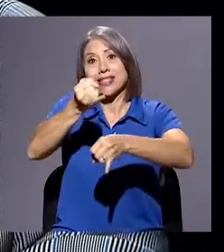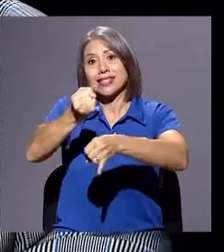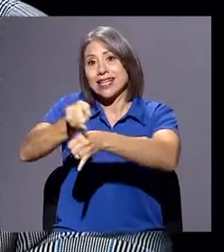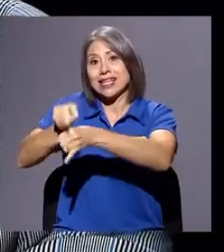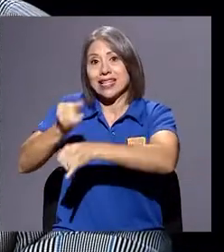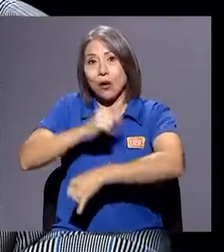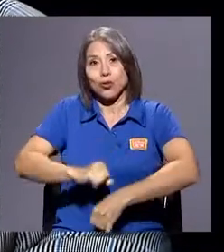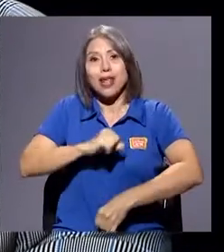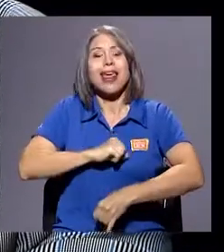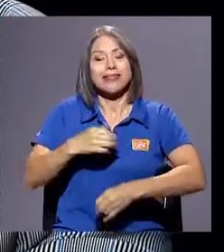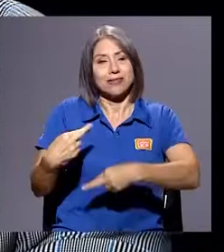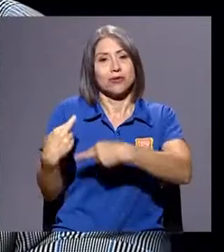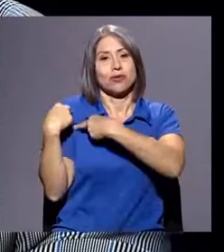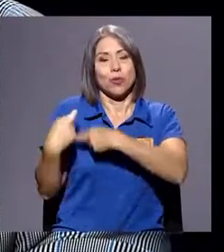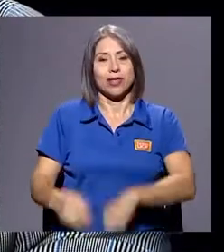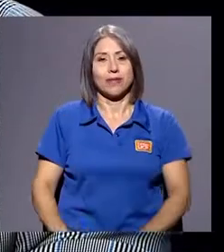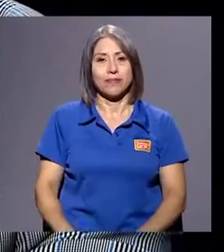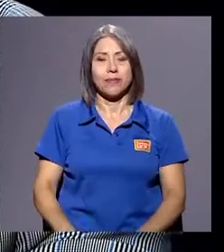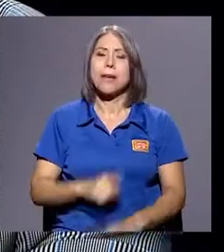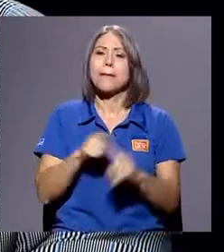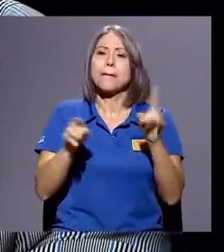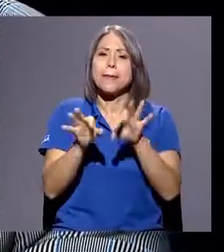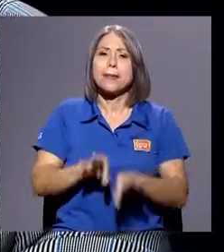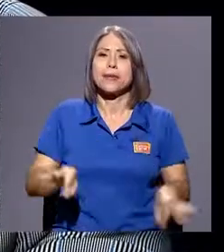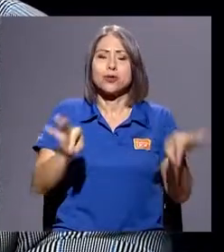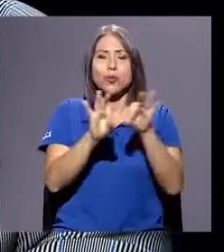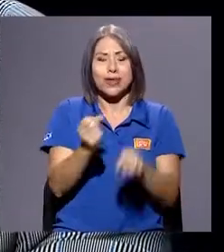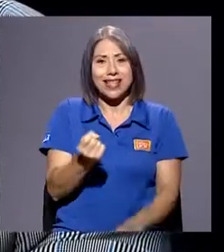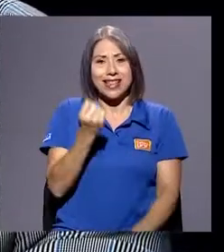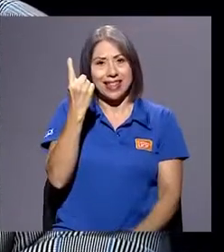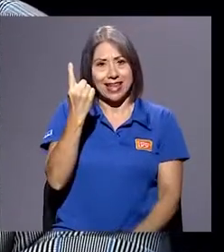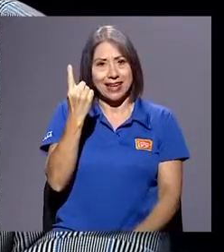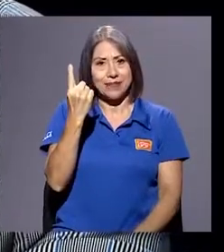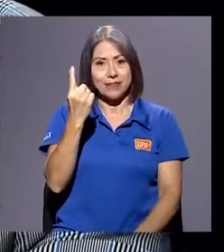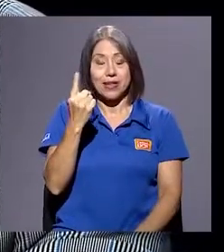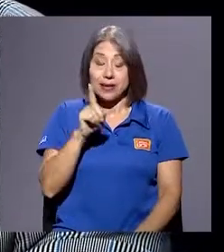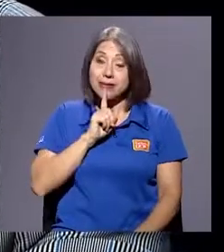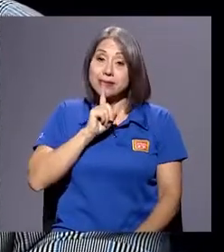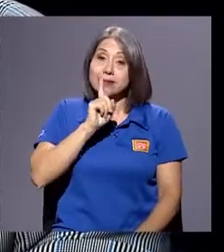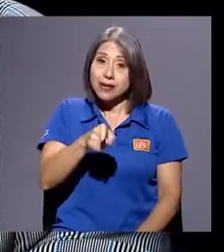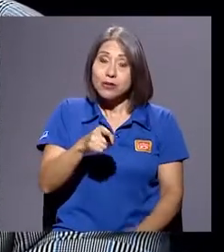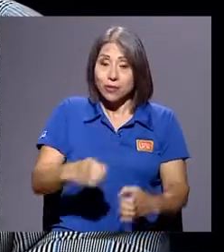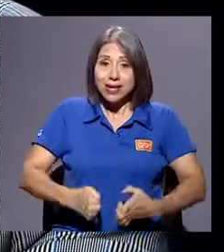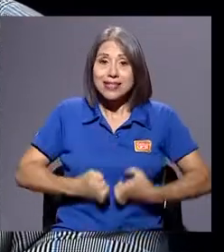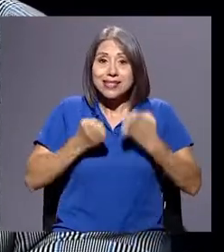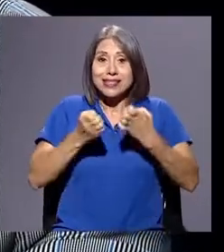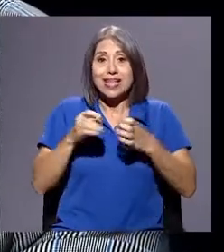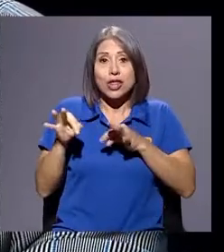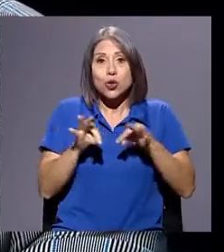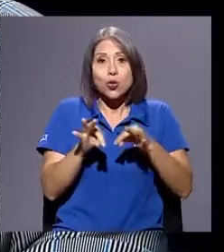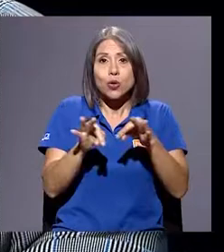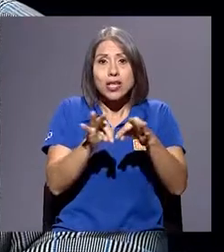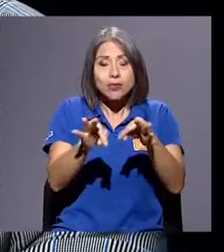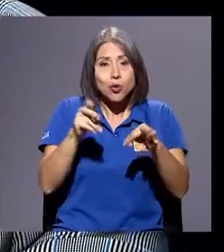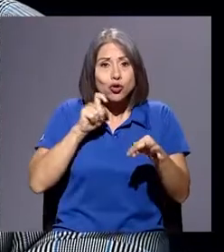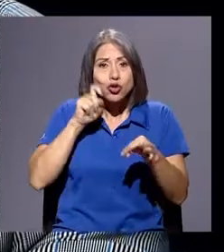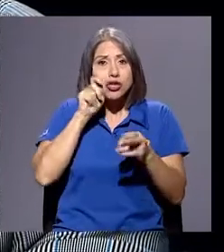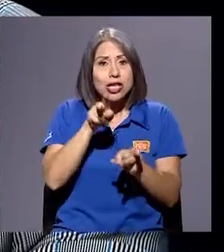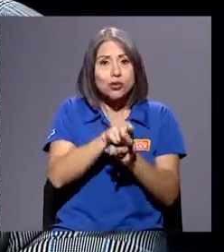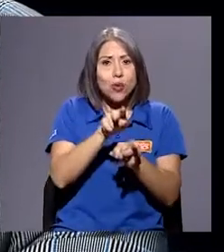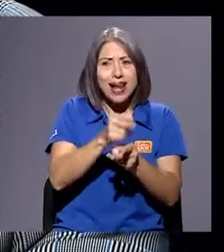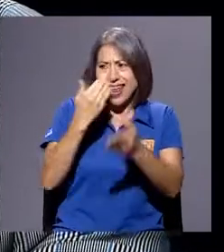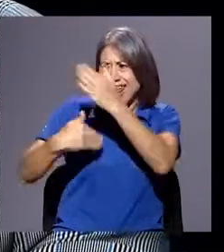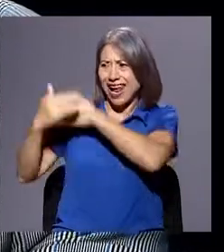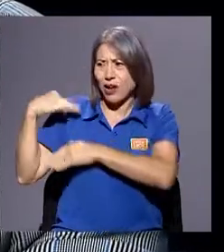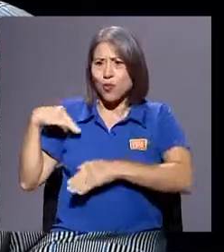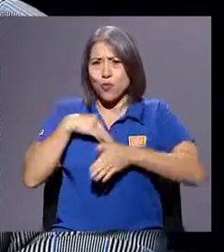que le corresponden. Pero hablando de ese tema, es importante entender que si bien es cierto, existe ese turismo sexual, que en algún momento algún ministro me dijo que eso no existía, la